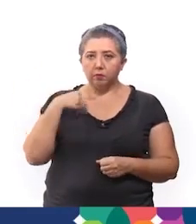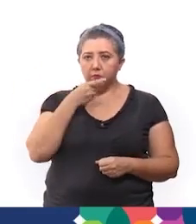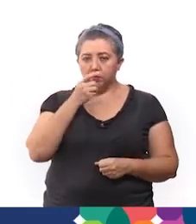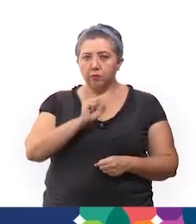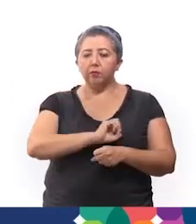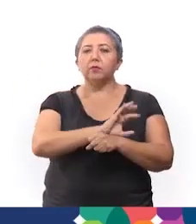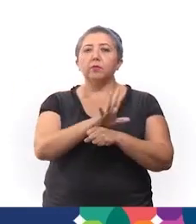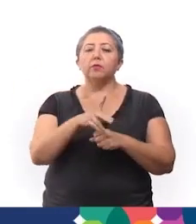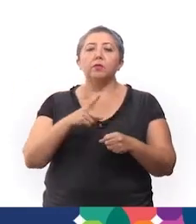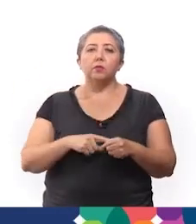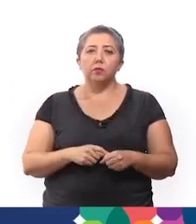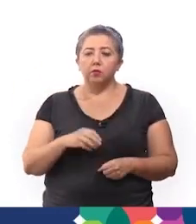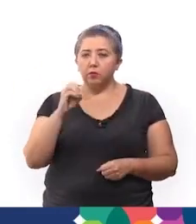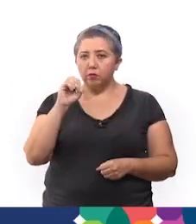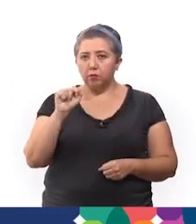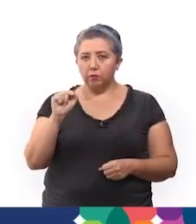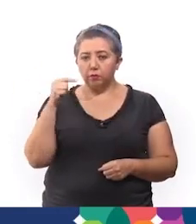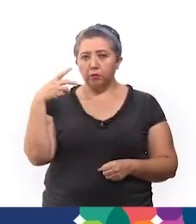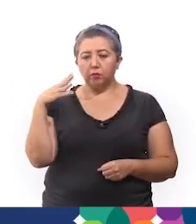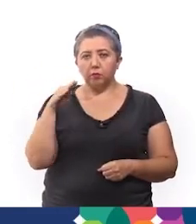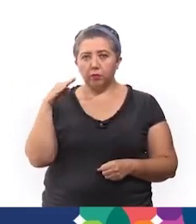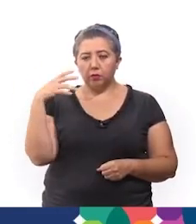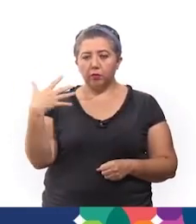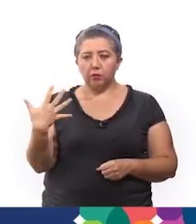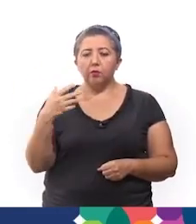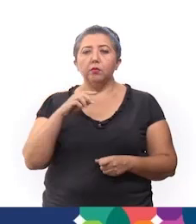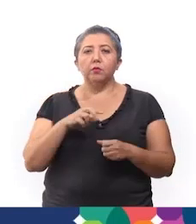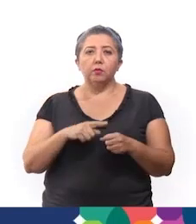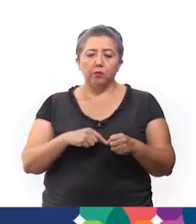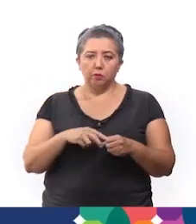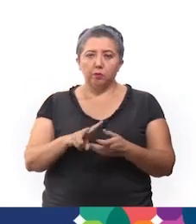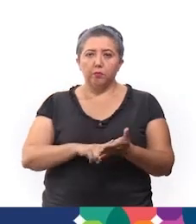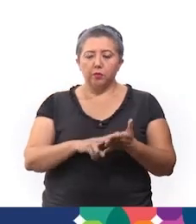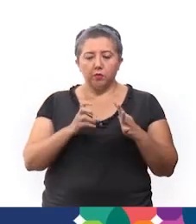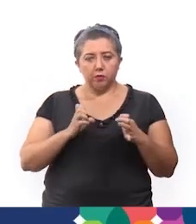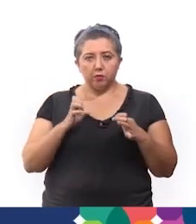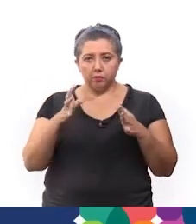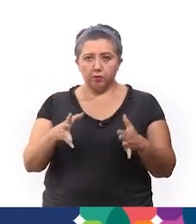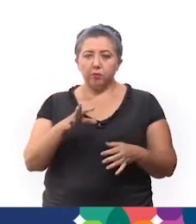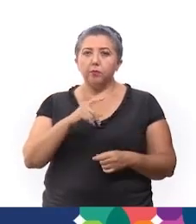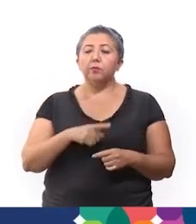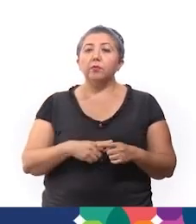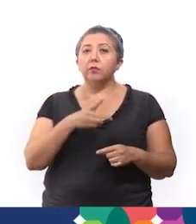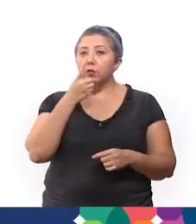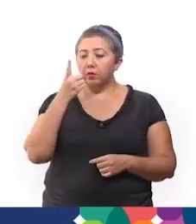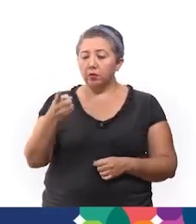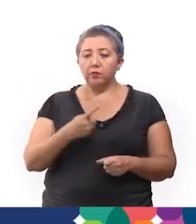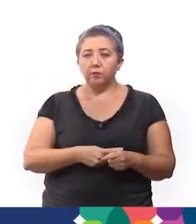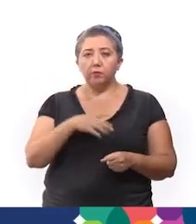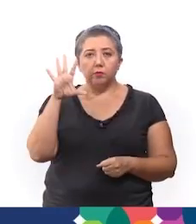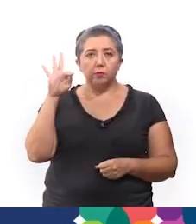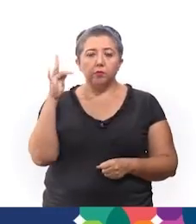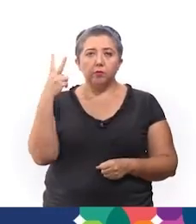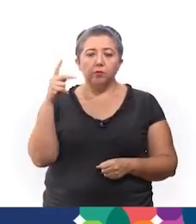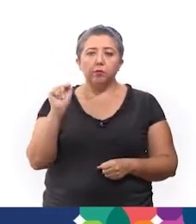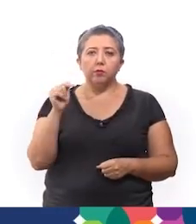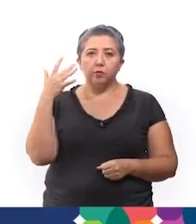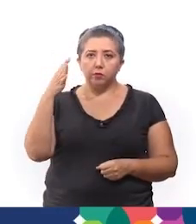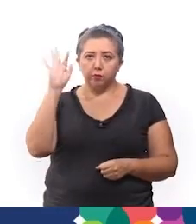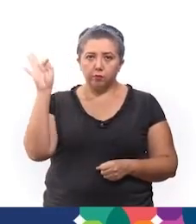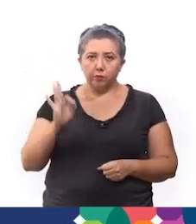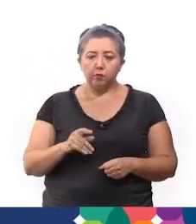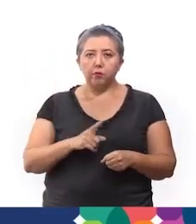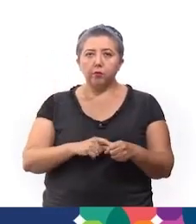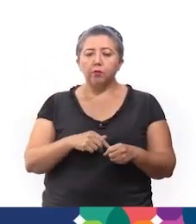del coronavirus está en 0.95, está en color verde y estable. La positividad de los casos es del